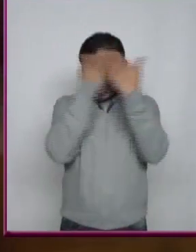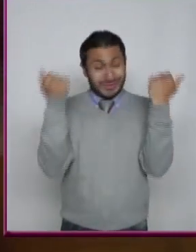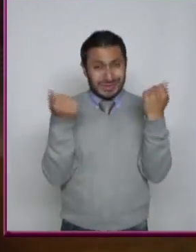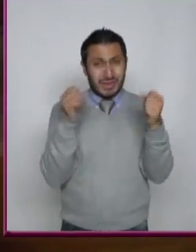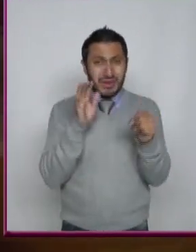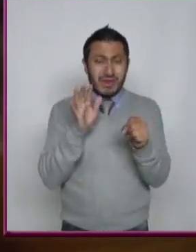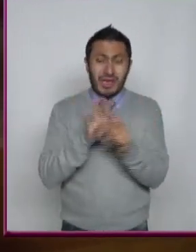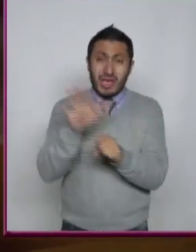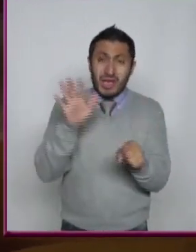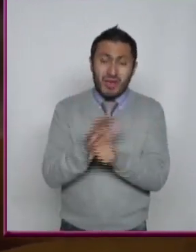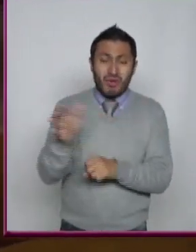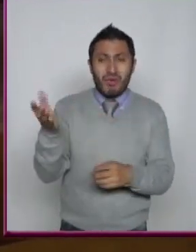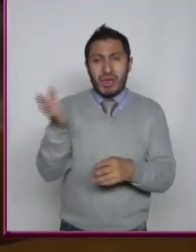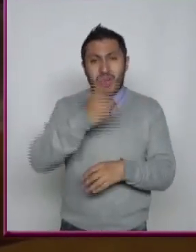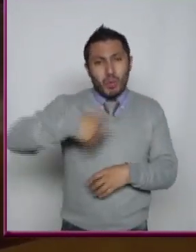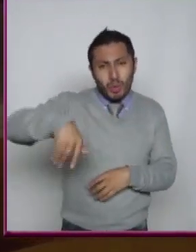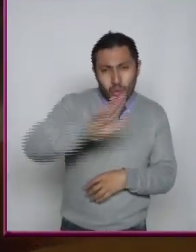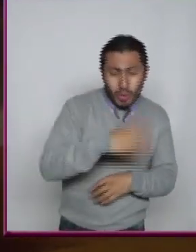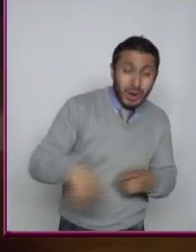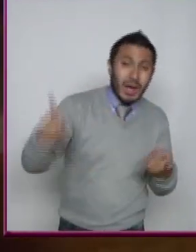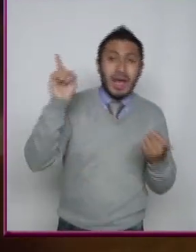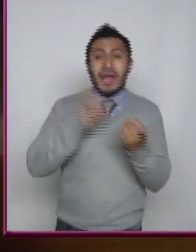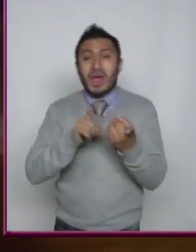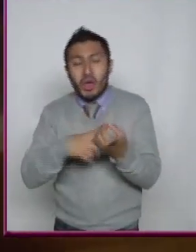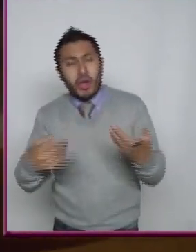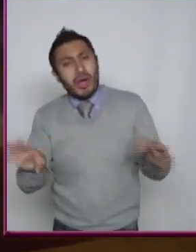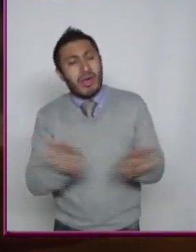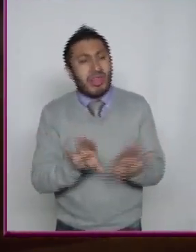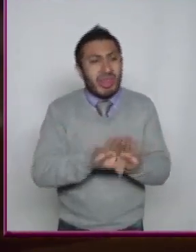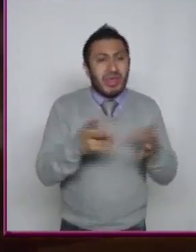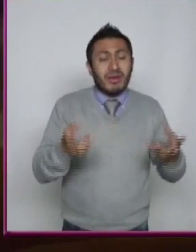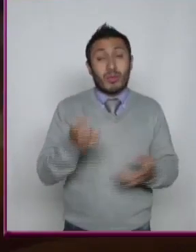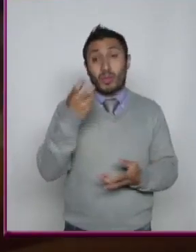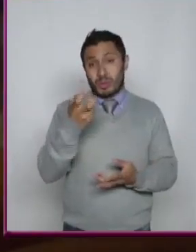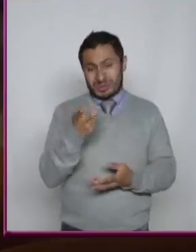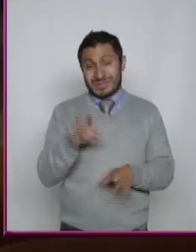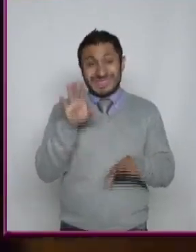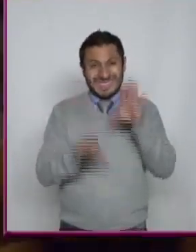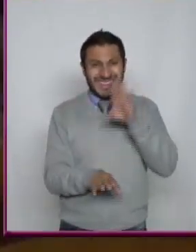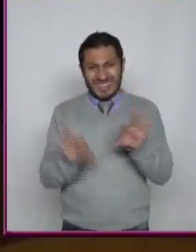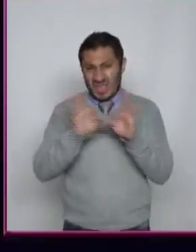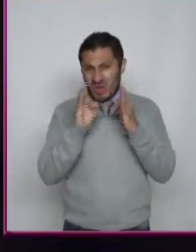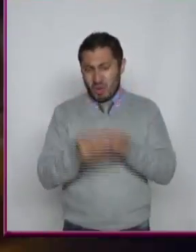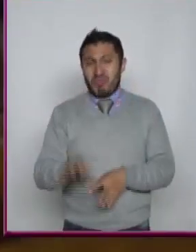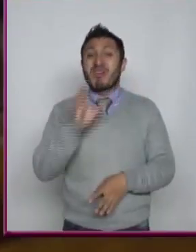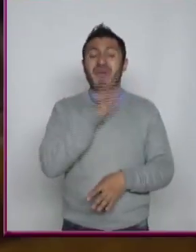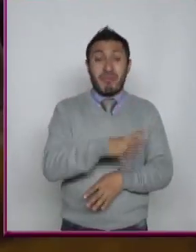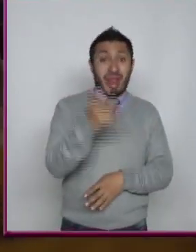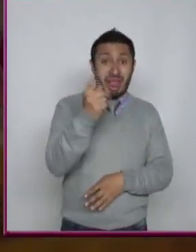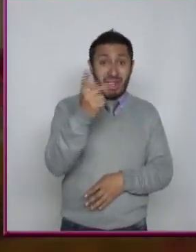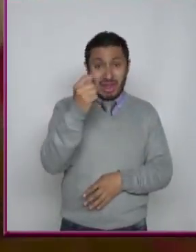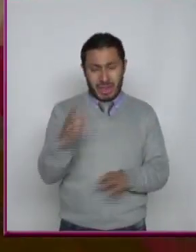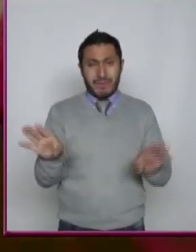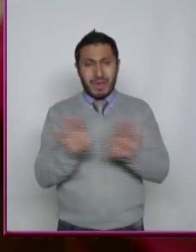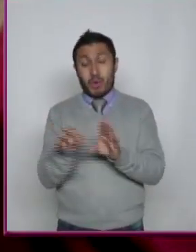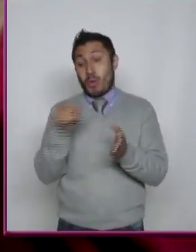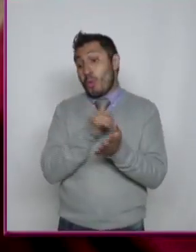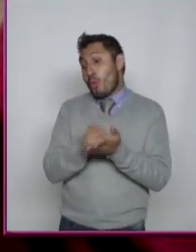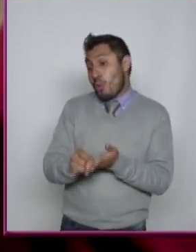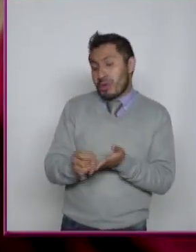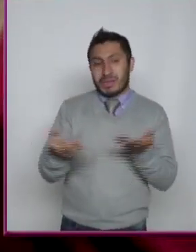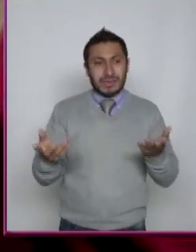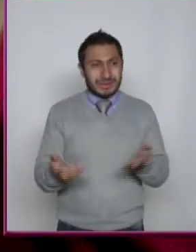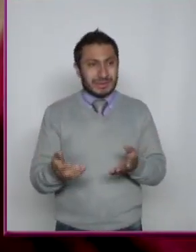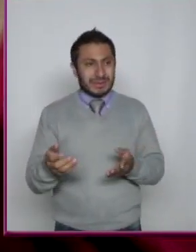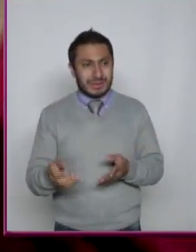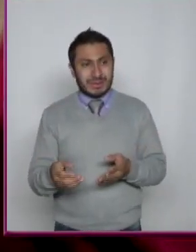agarrarse, no saben qué mirar, y los recursos que tienen son precisamente a veces pues modelos muy malos de cómo tomar estas decisiones, ¿no? Y creo